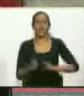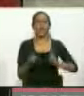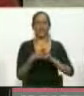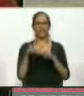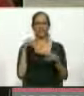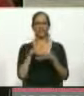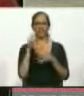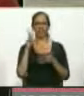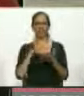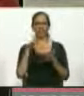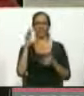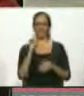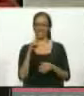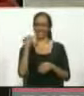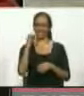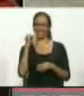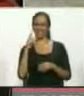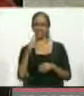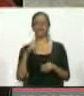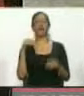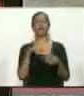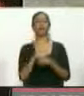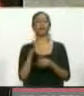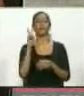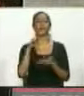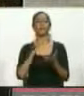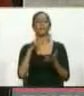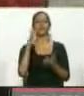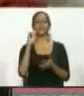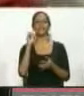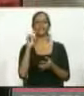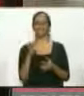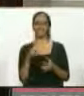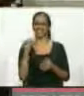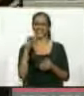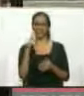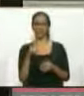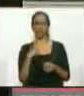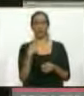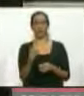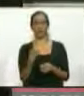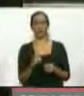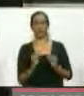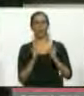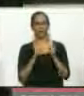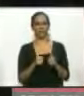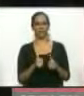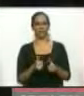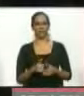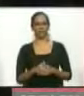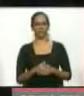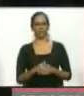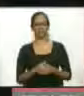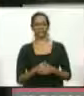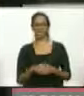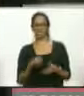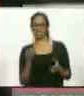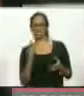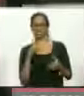2020 en zk elecciones 2020 en s'estaca invasores